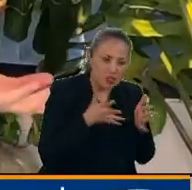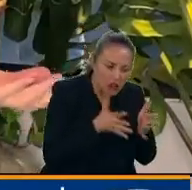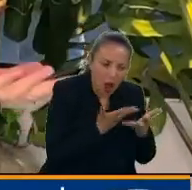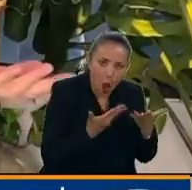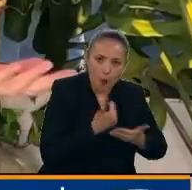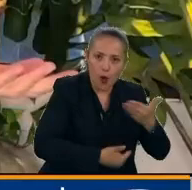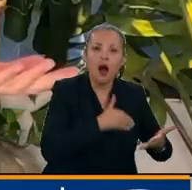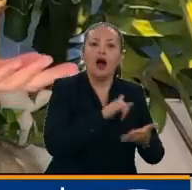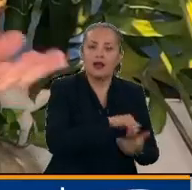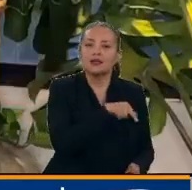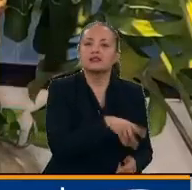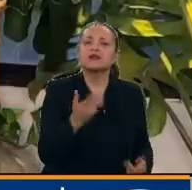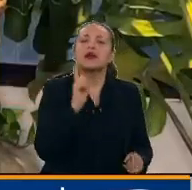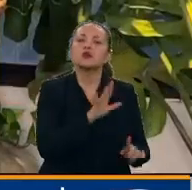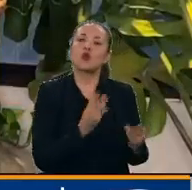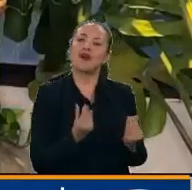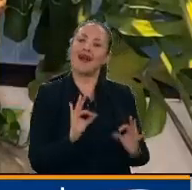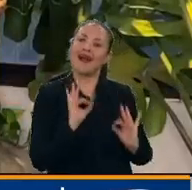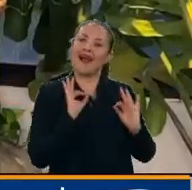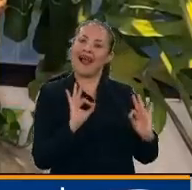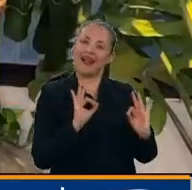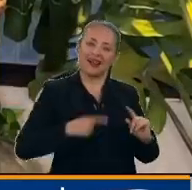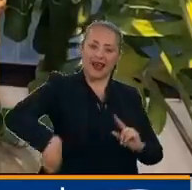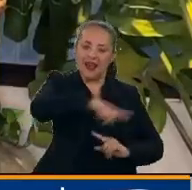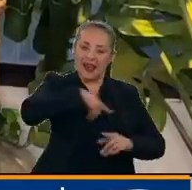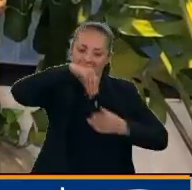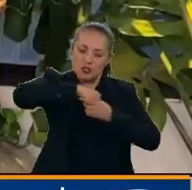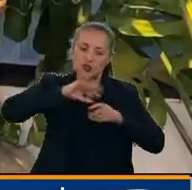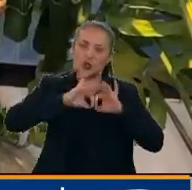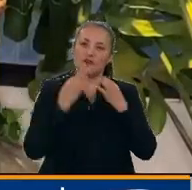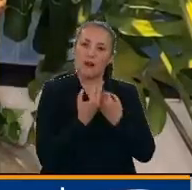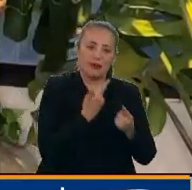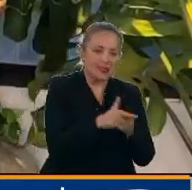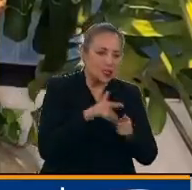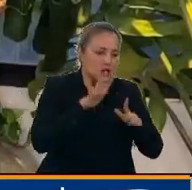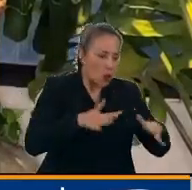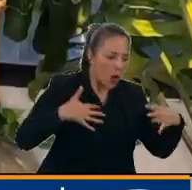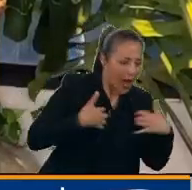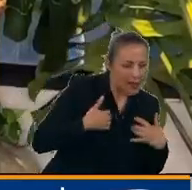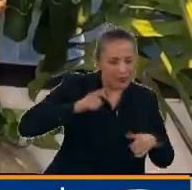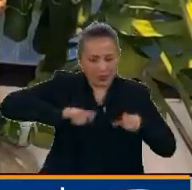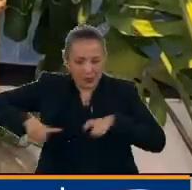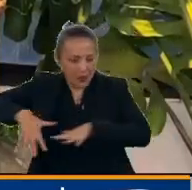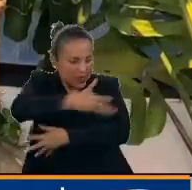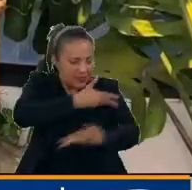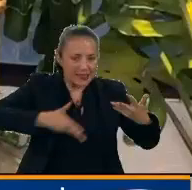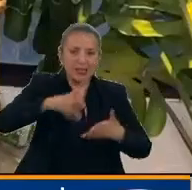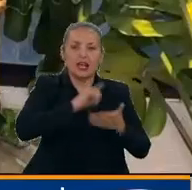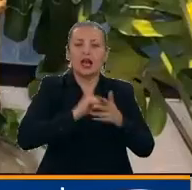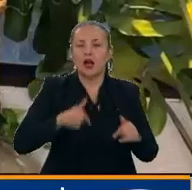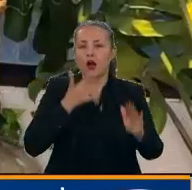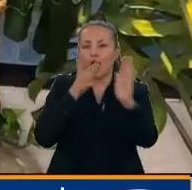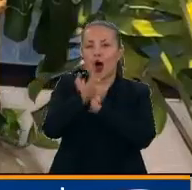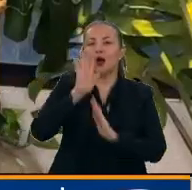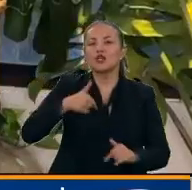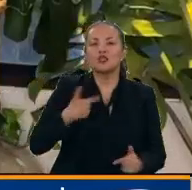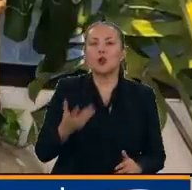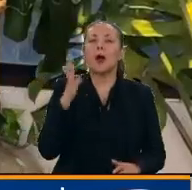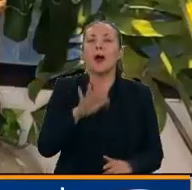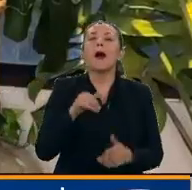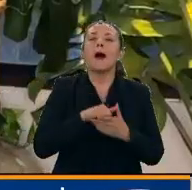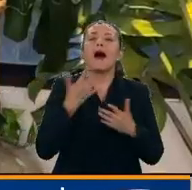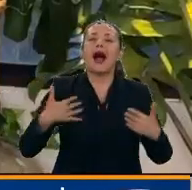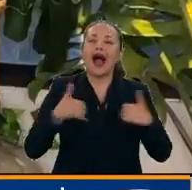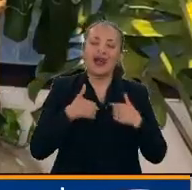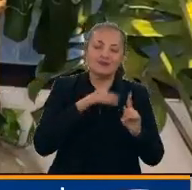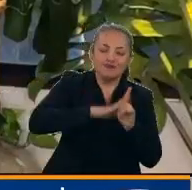le traerá bienestar y calidad de vida a todos los integrantes de la familia multiespecie. Hoy en las mascotas de Alejandra, truquitos para que ustedes implementen